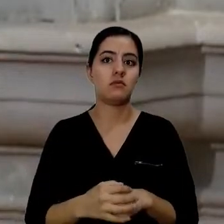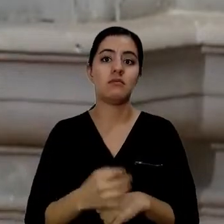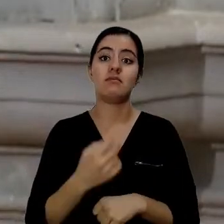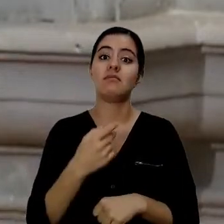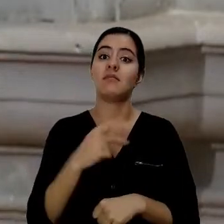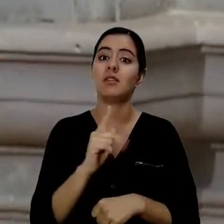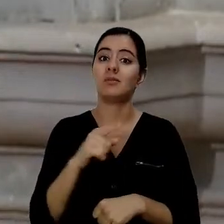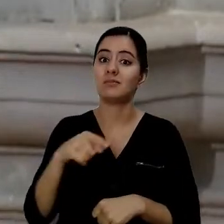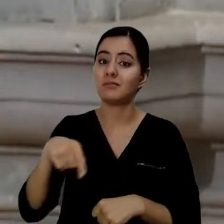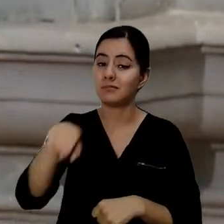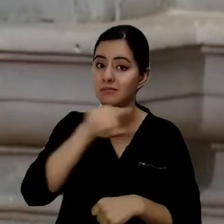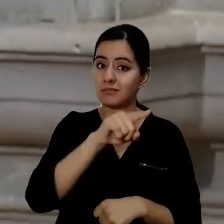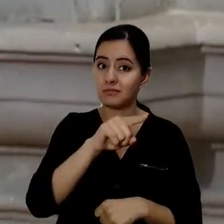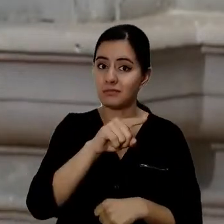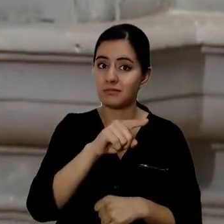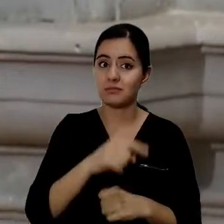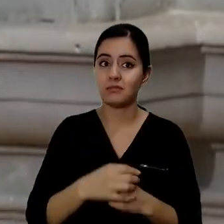cargar